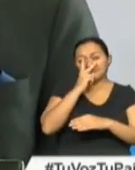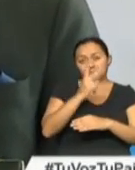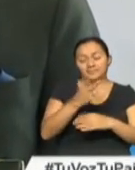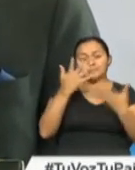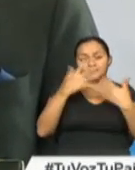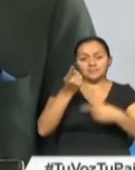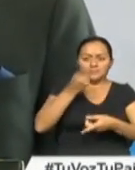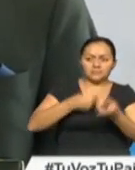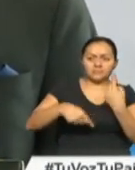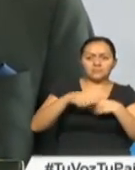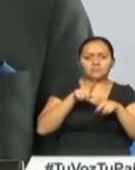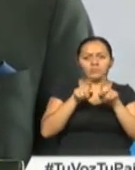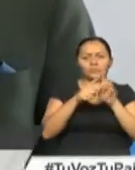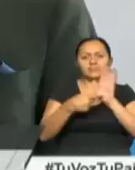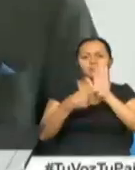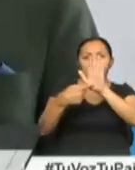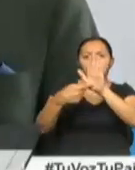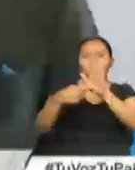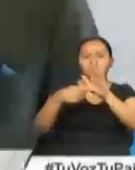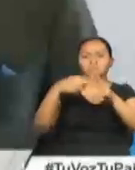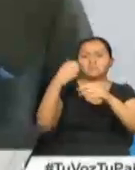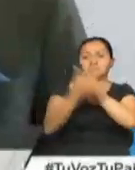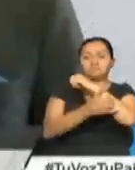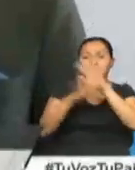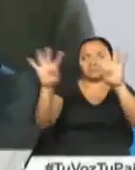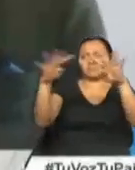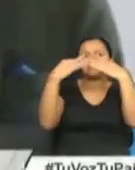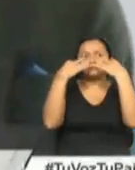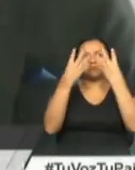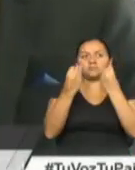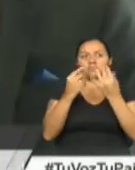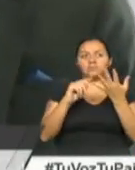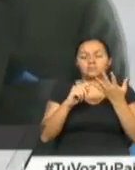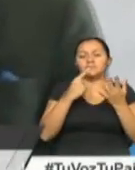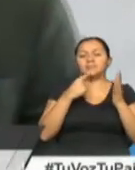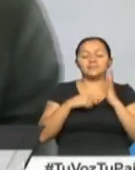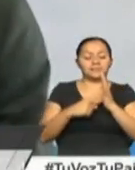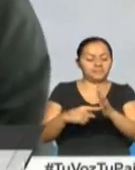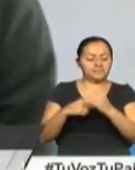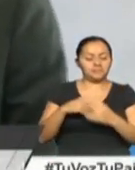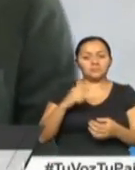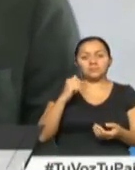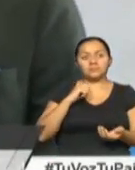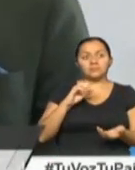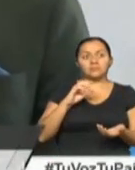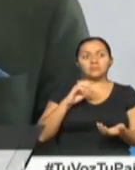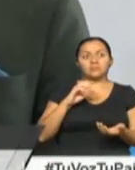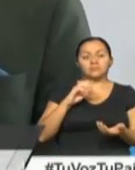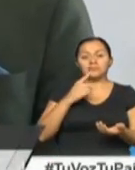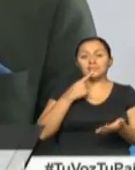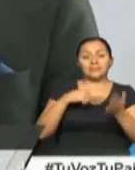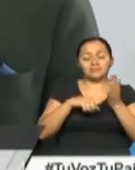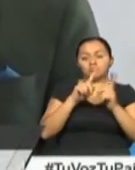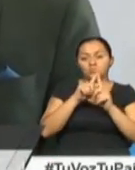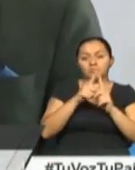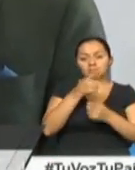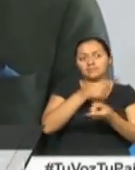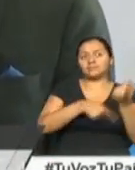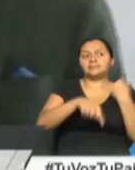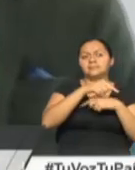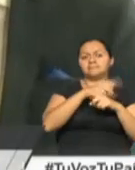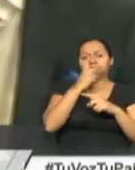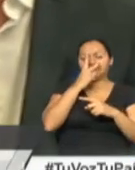un referente en muchos países. Un ejemplo de una acción holística. Pero